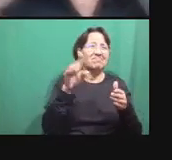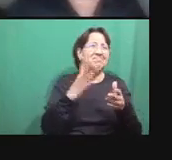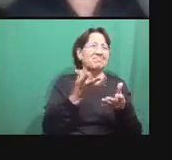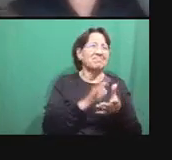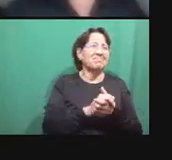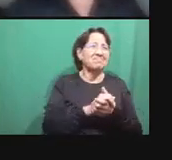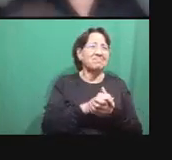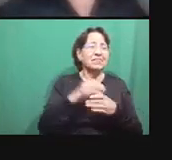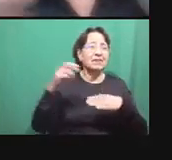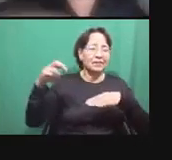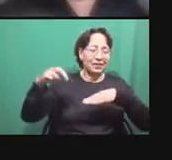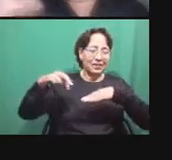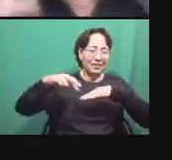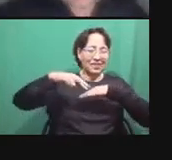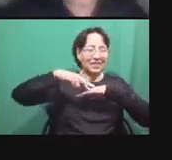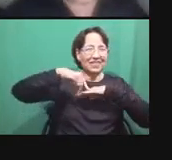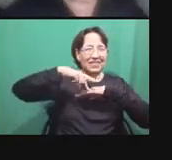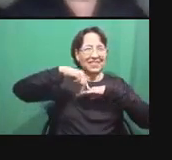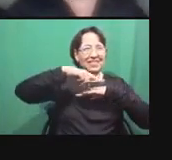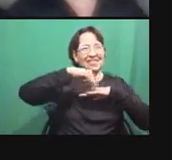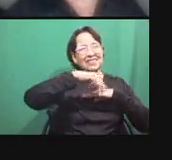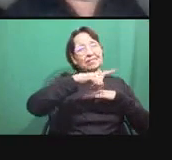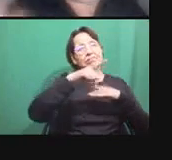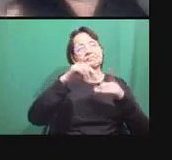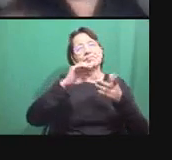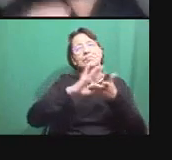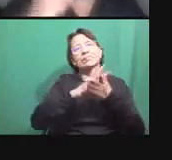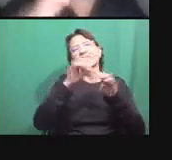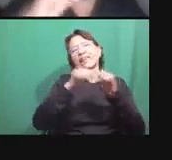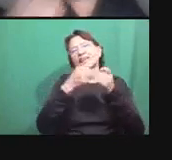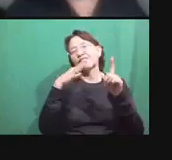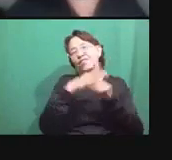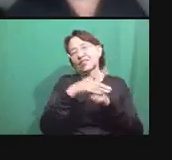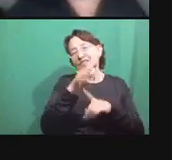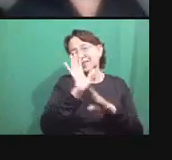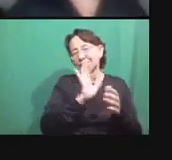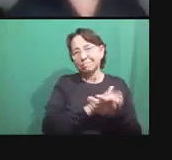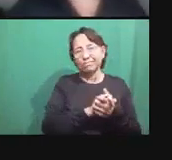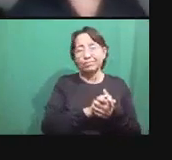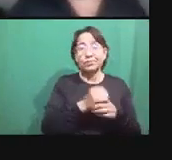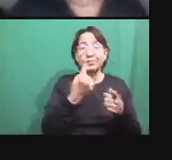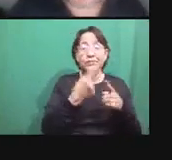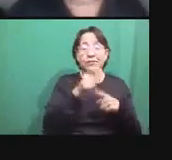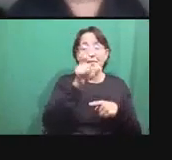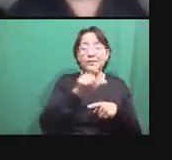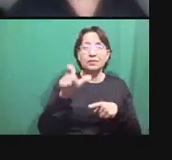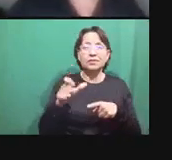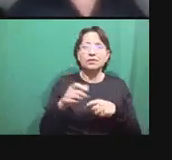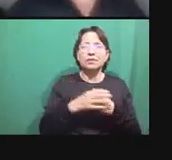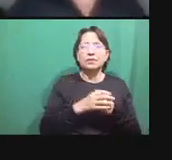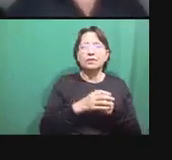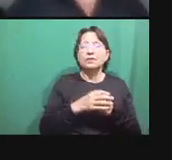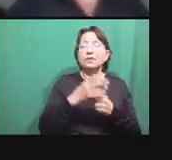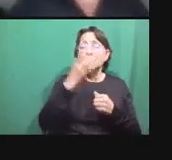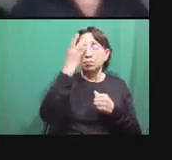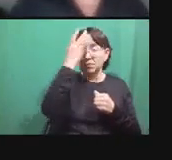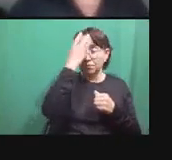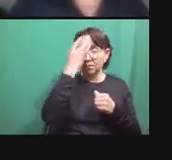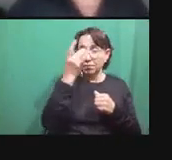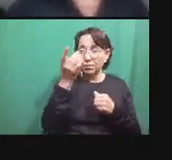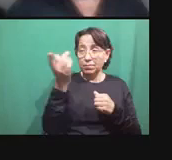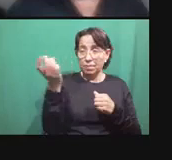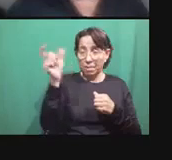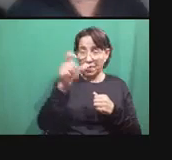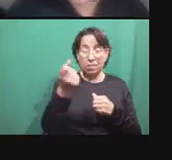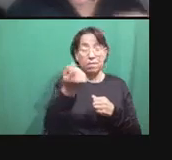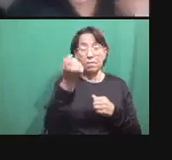para patinar, y pues eso las destruye y demás, y la gente empieza a preguntarme que si a mí me molesta. Yo les digo pues que para nada, yo